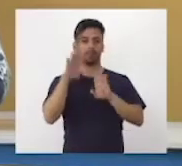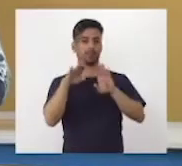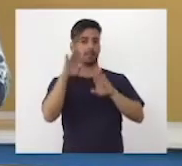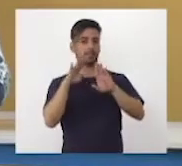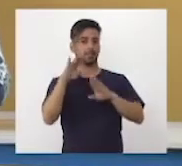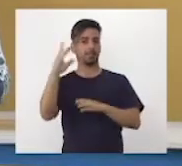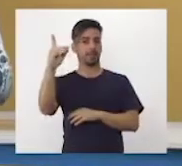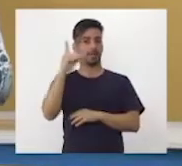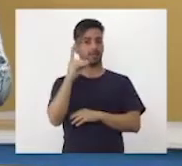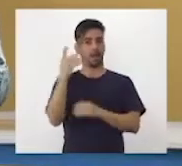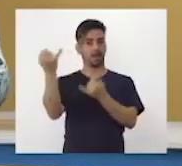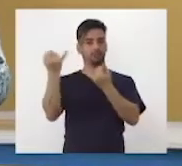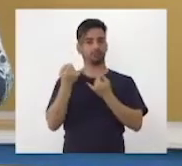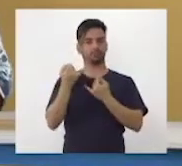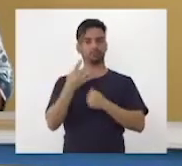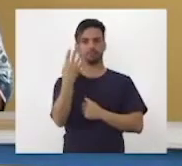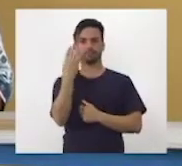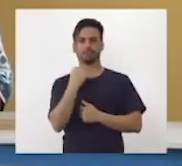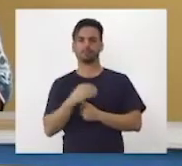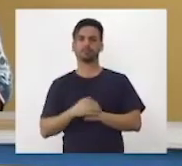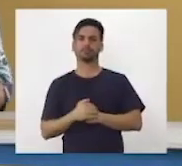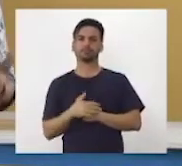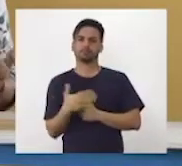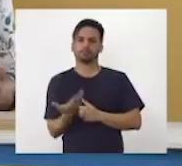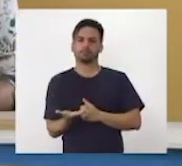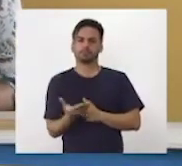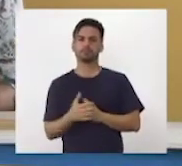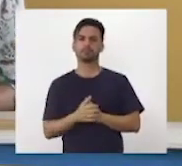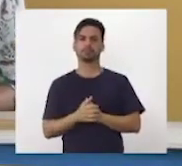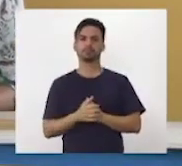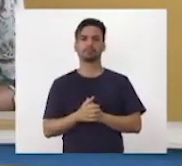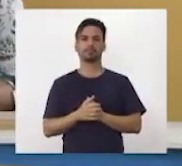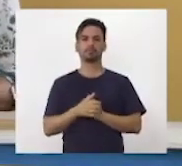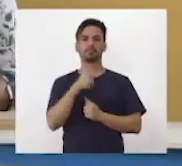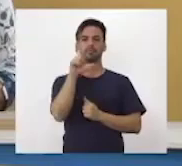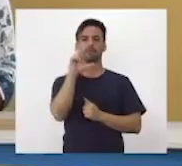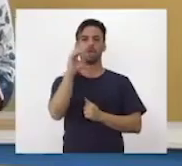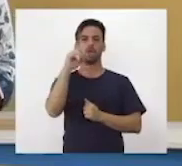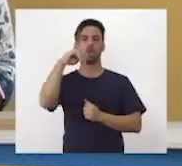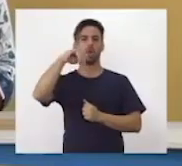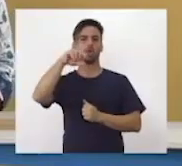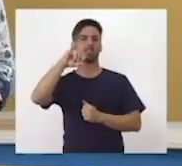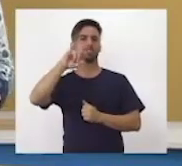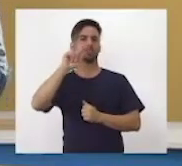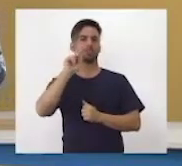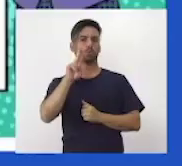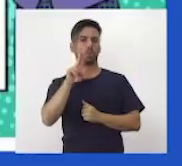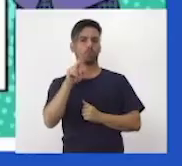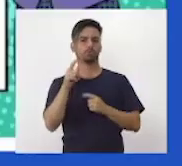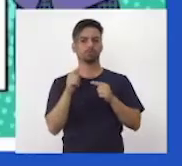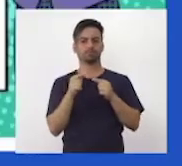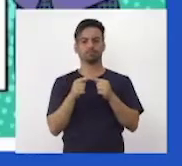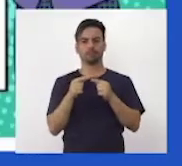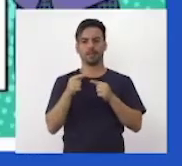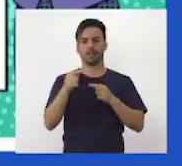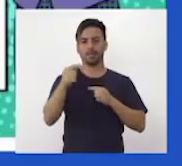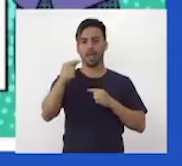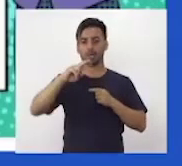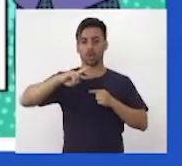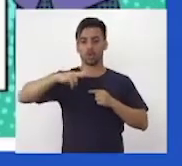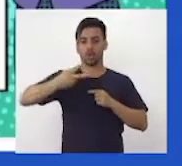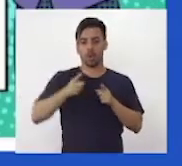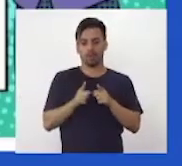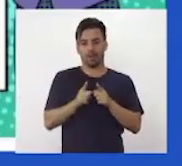las variables de acuerdo a los datos, a lo que conocemos. Si nos dicen entonces que la